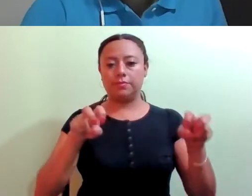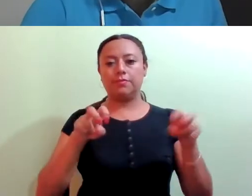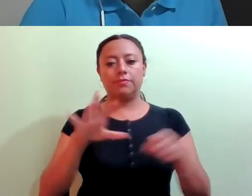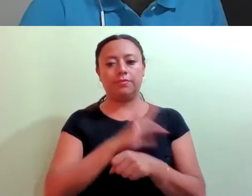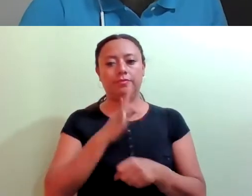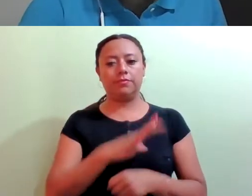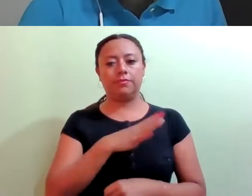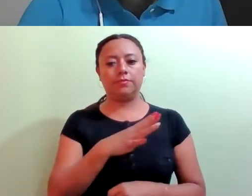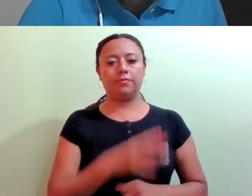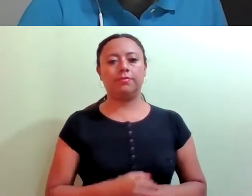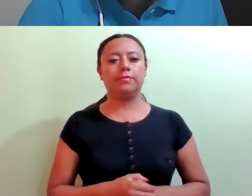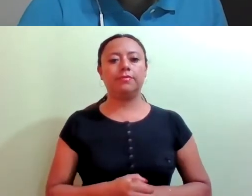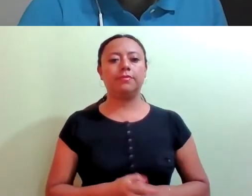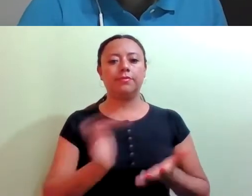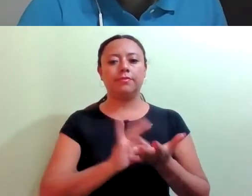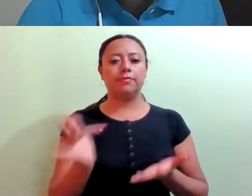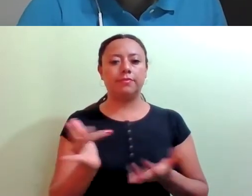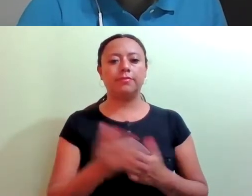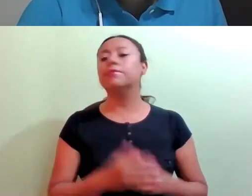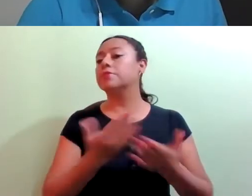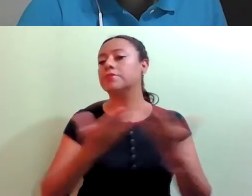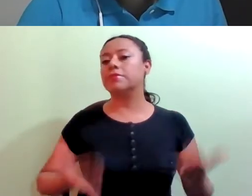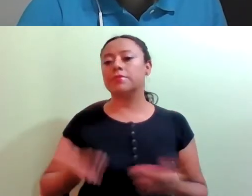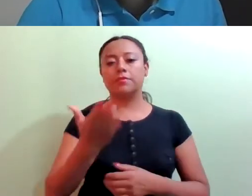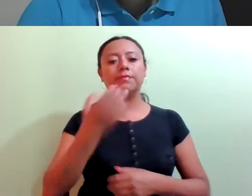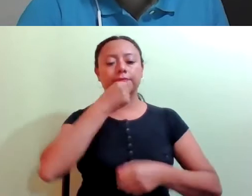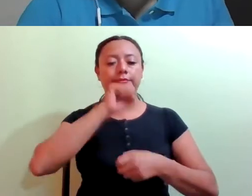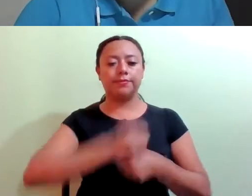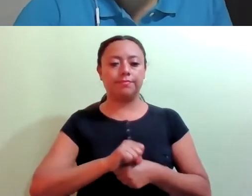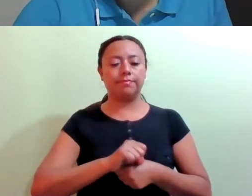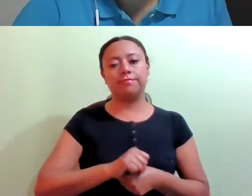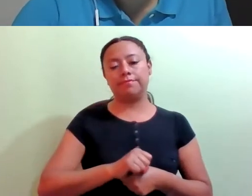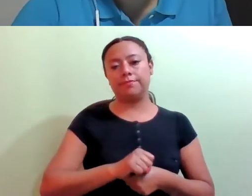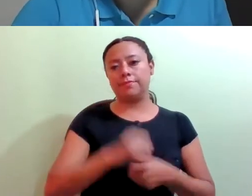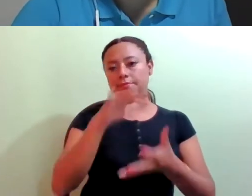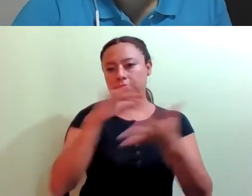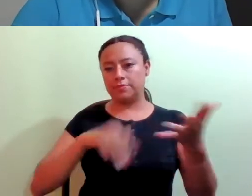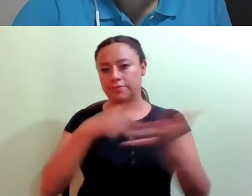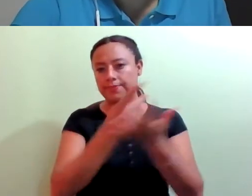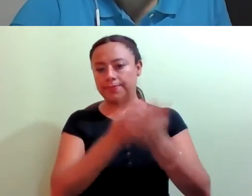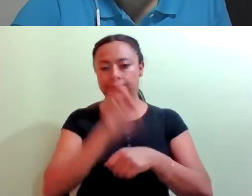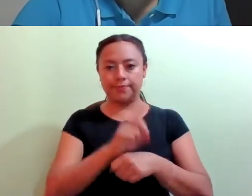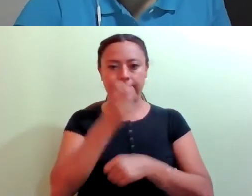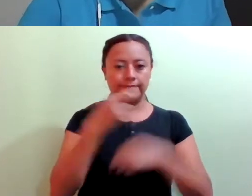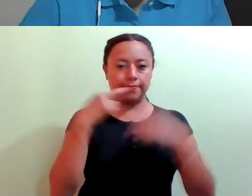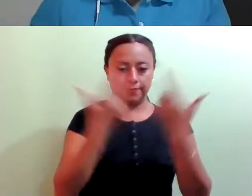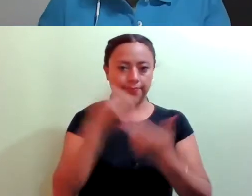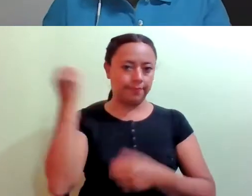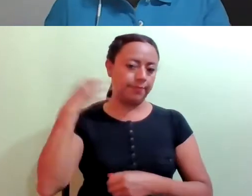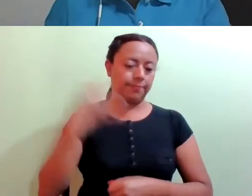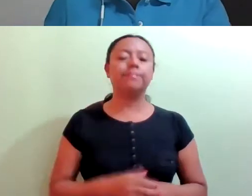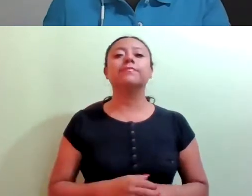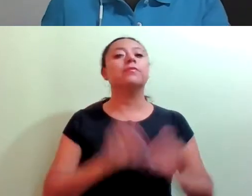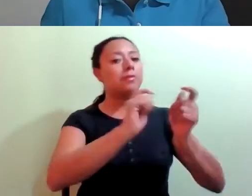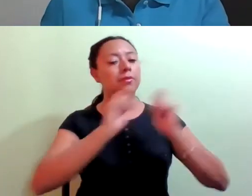Gracias. Solicito al secretario dar lectura al orden del día de esta sesión de la conferencia. Por instrucciones de la presidencia, se procede a